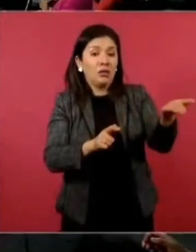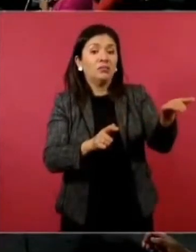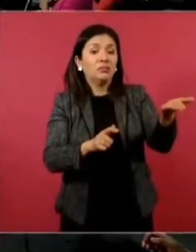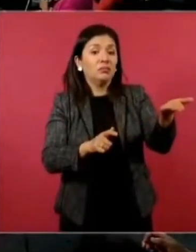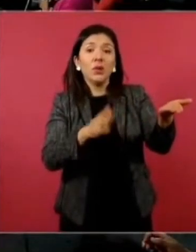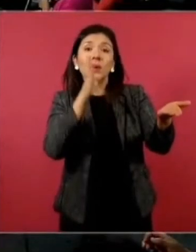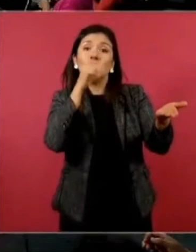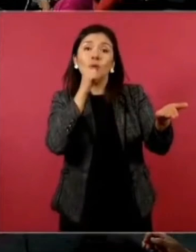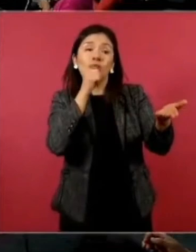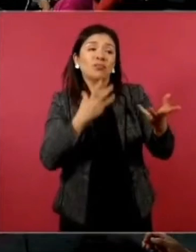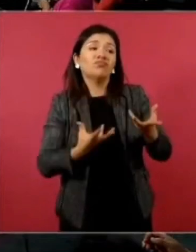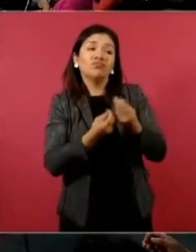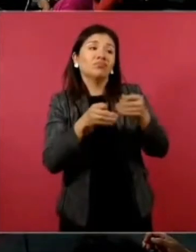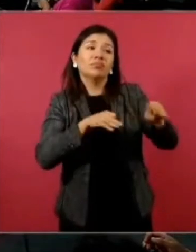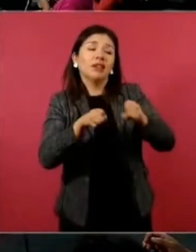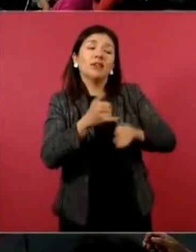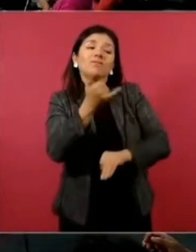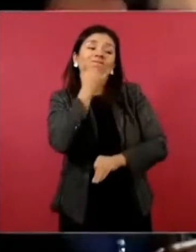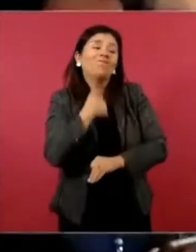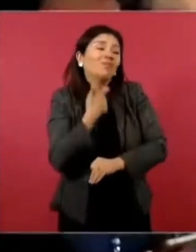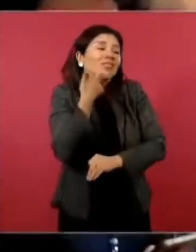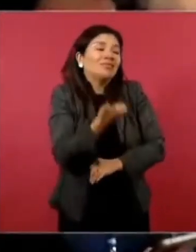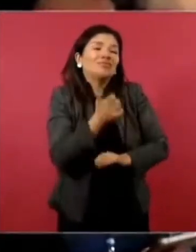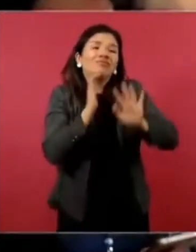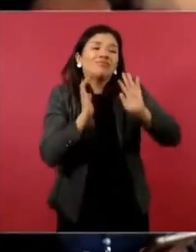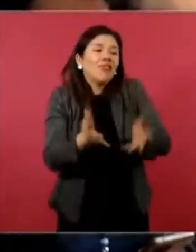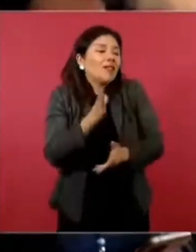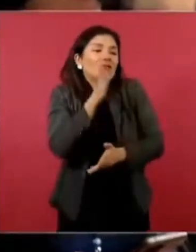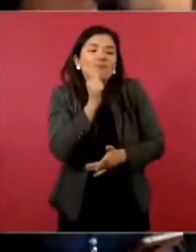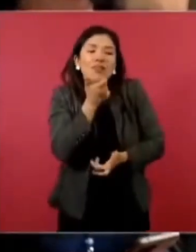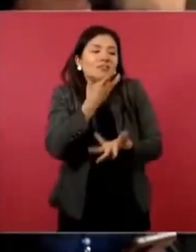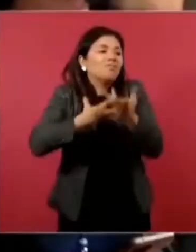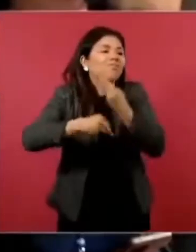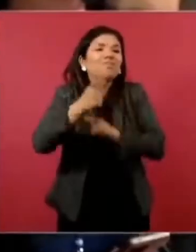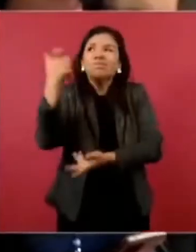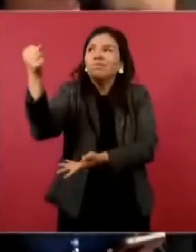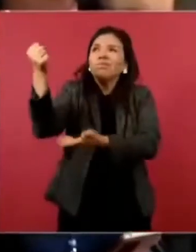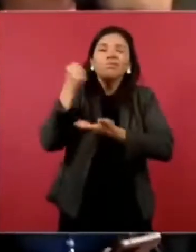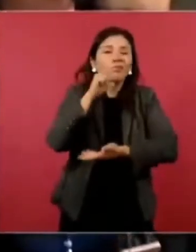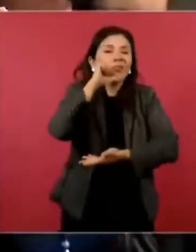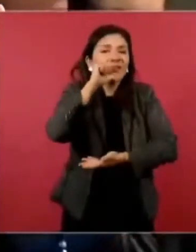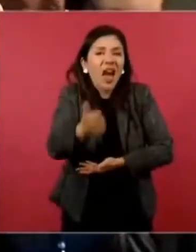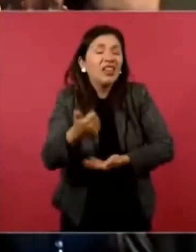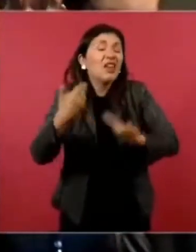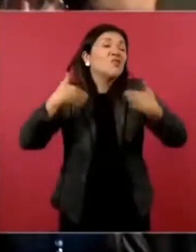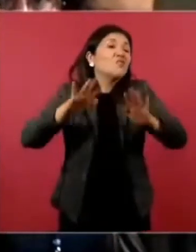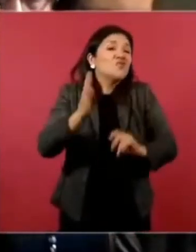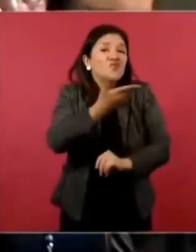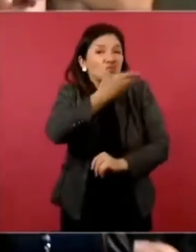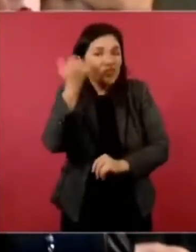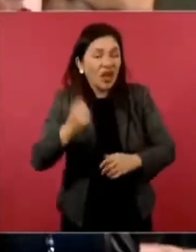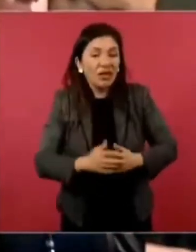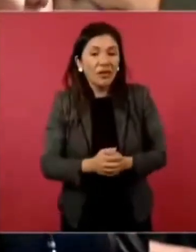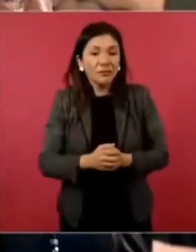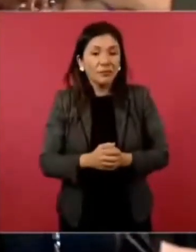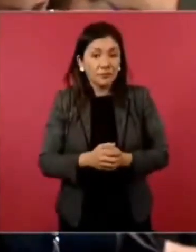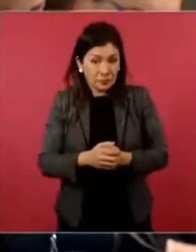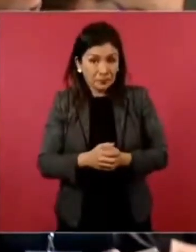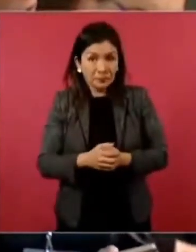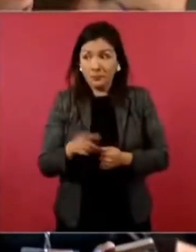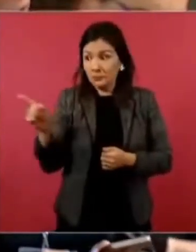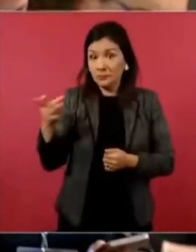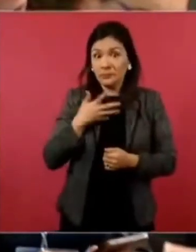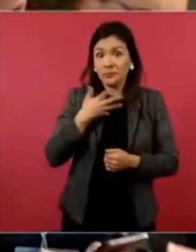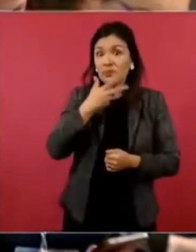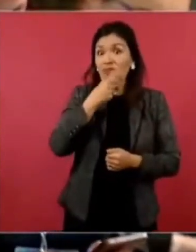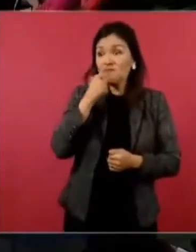ya no puedes seguir conmigo porque ya no tengo dinero, porque ya no me quieren dar, porque quién sabe si me van a dar. Aquí tenemos al